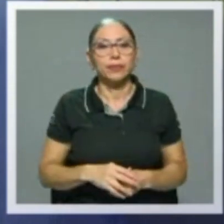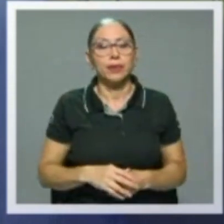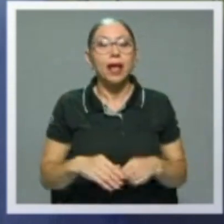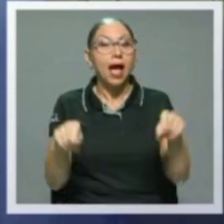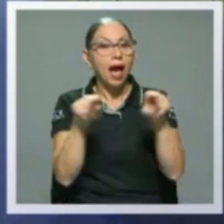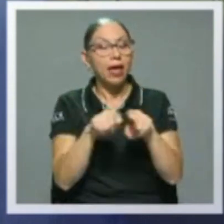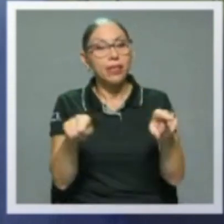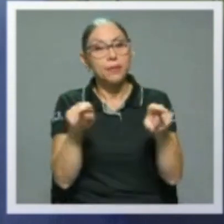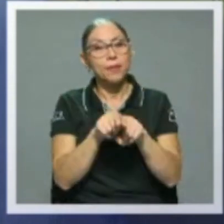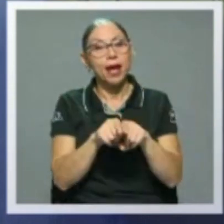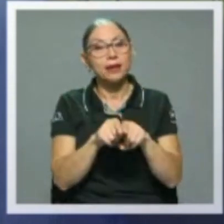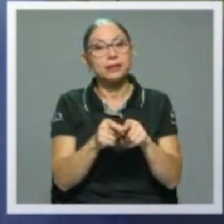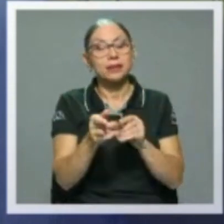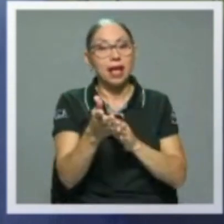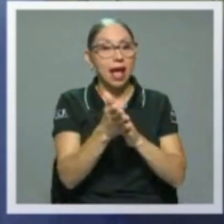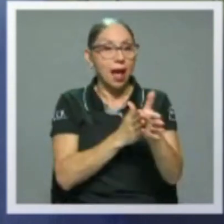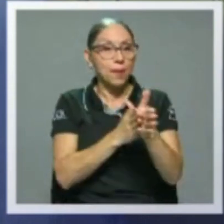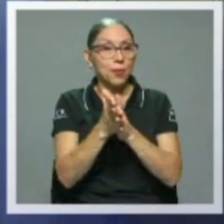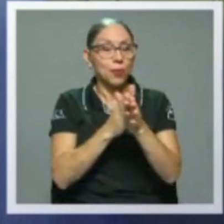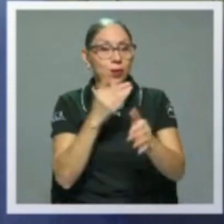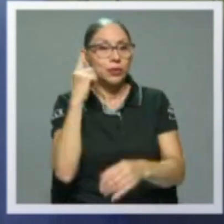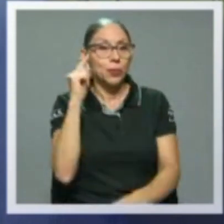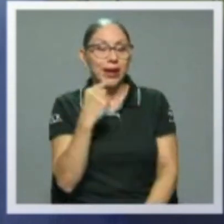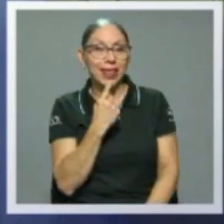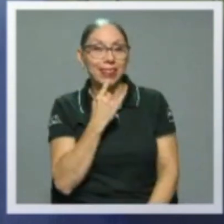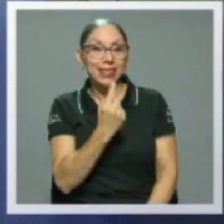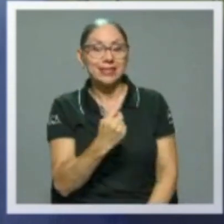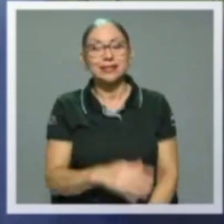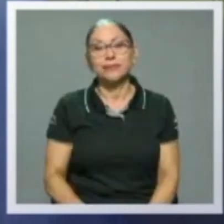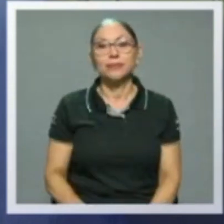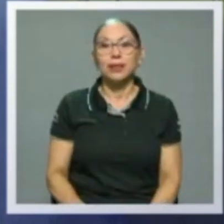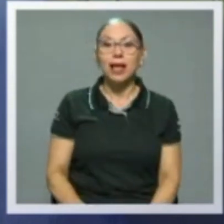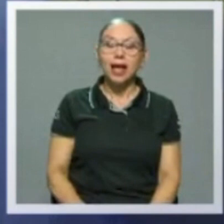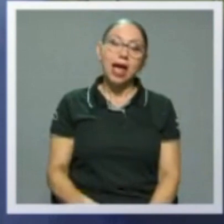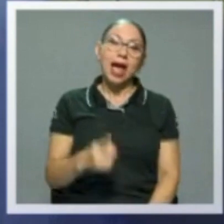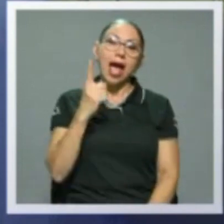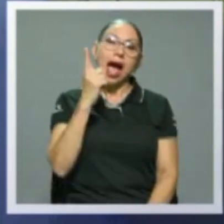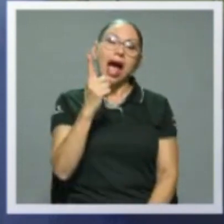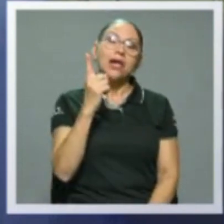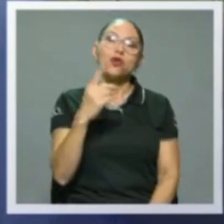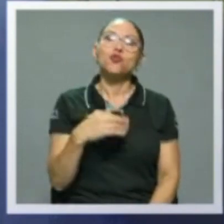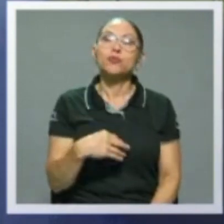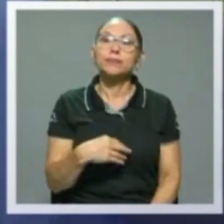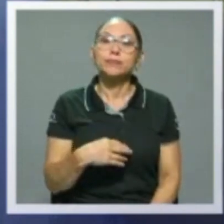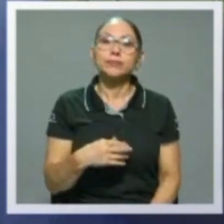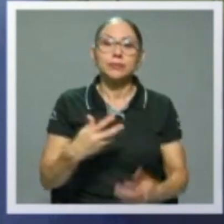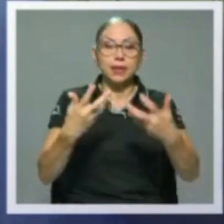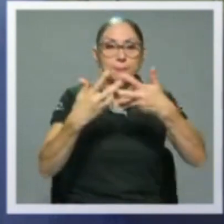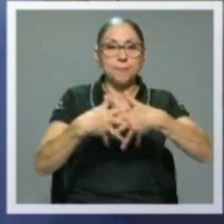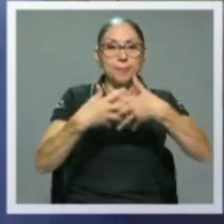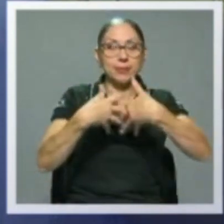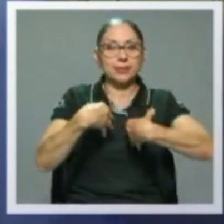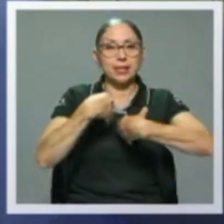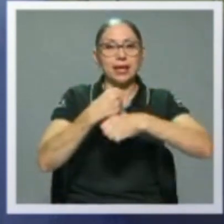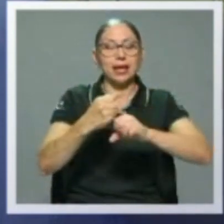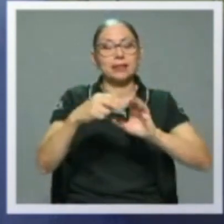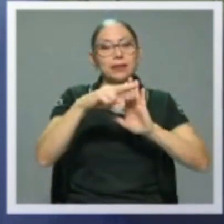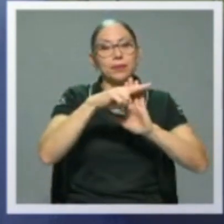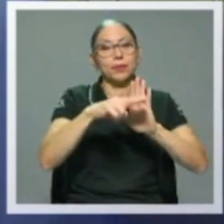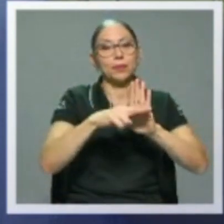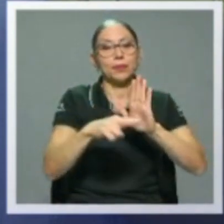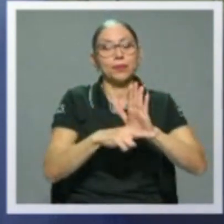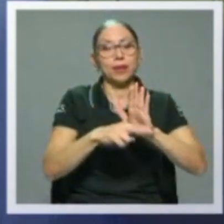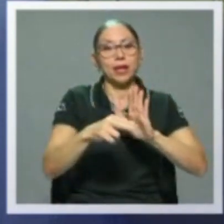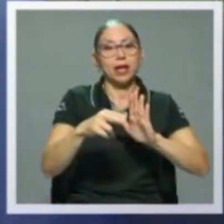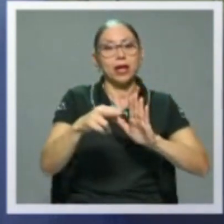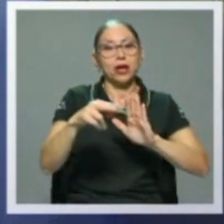además, tal vez aprovecho y lo digo, hay un regulador del cual en ARECEP que